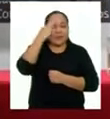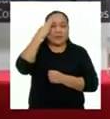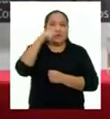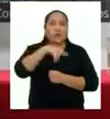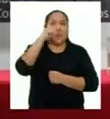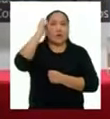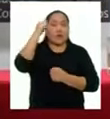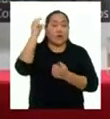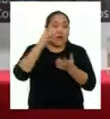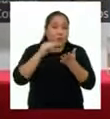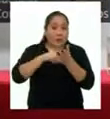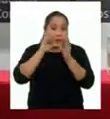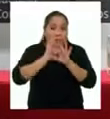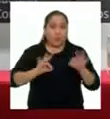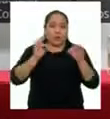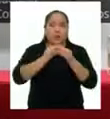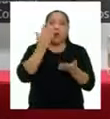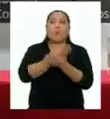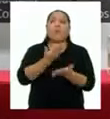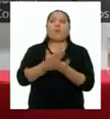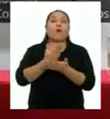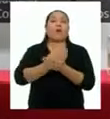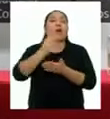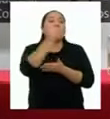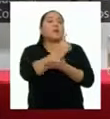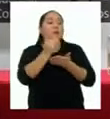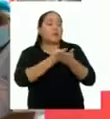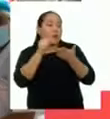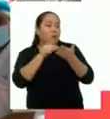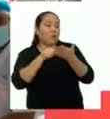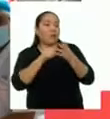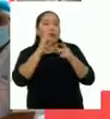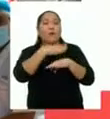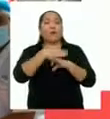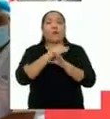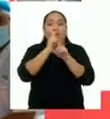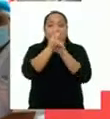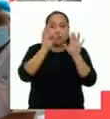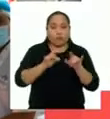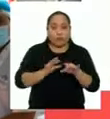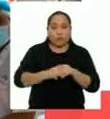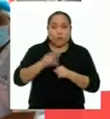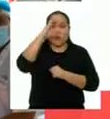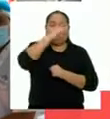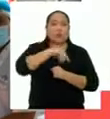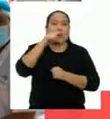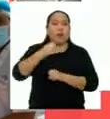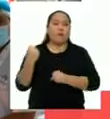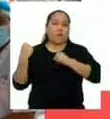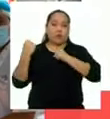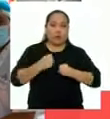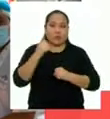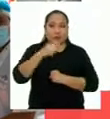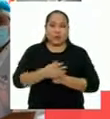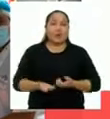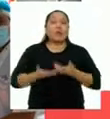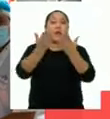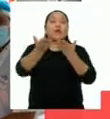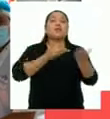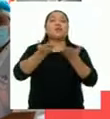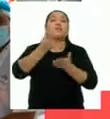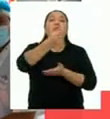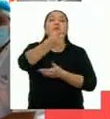políticas más efectivas deben estar basadas en evidencia, hemos diseñado el sistema de información del mercado laboral que buscará consolidar y poner a disposición